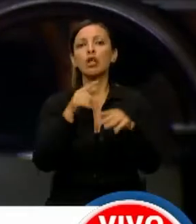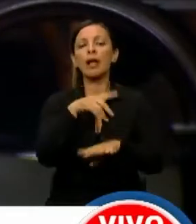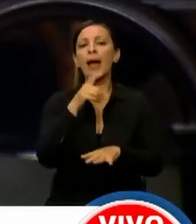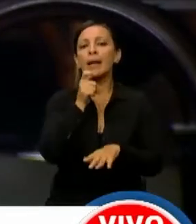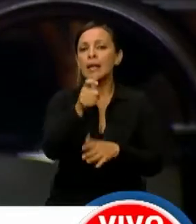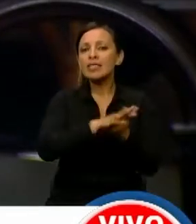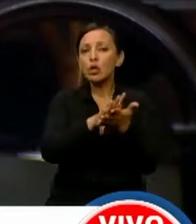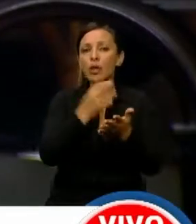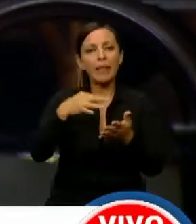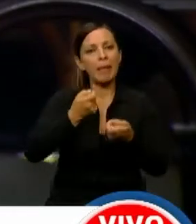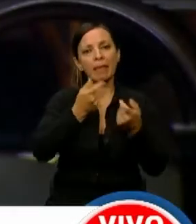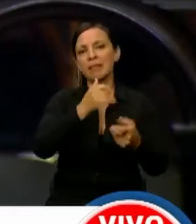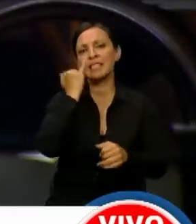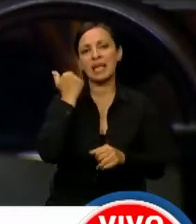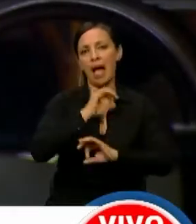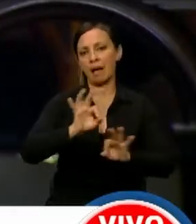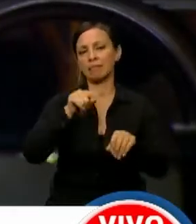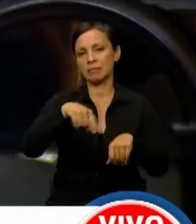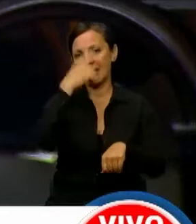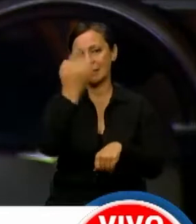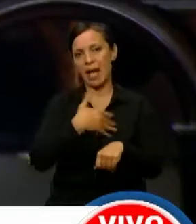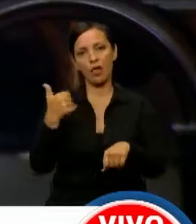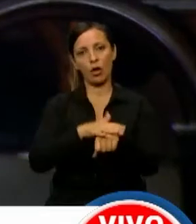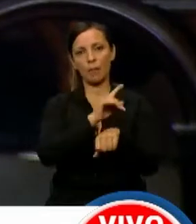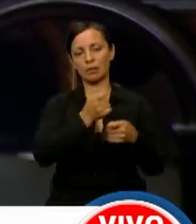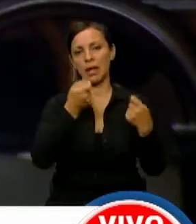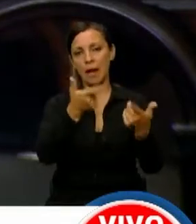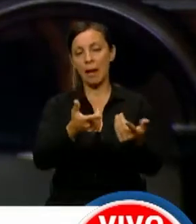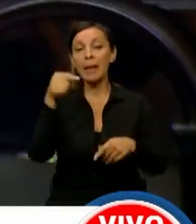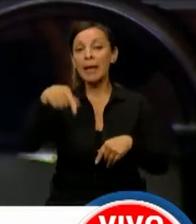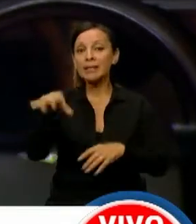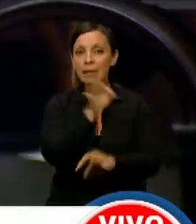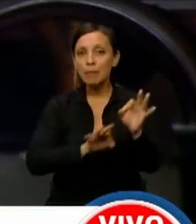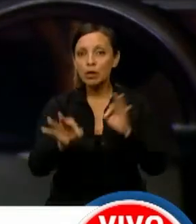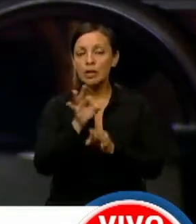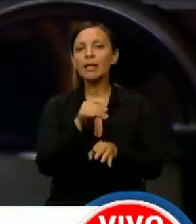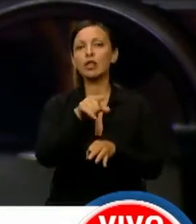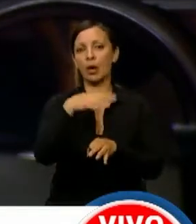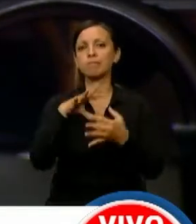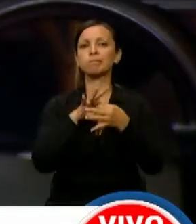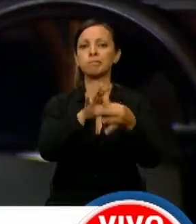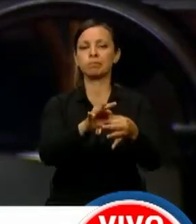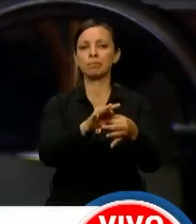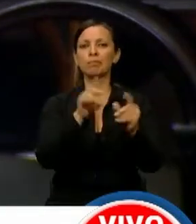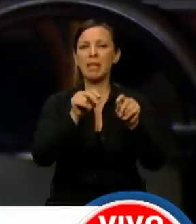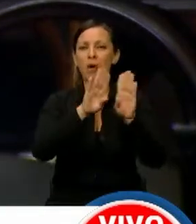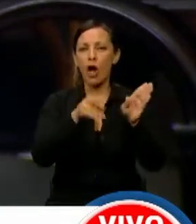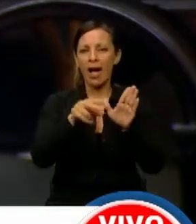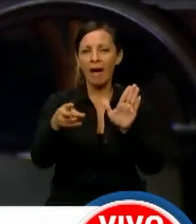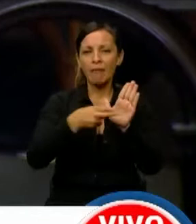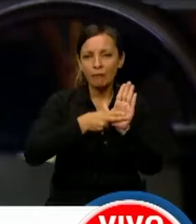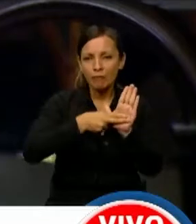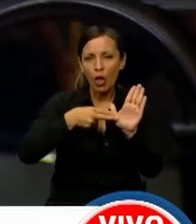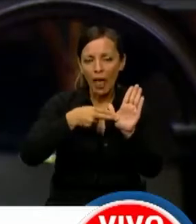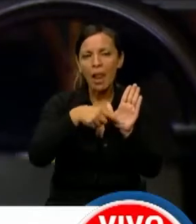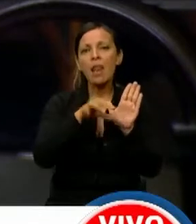respuesta debe ser ya, debe ser inmediata desde el Estado. Y este proyecto no solamente tiene que ver con el etiquetado frontal,